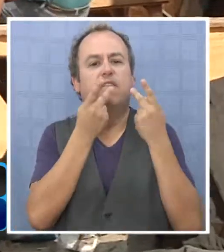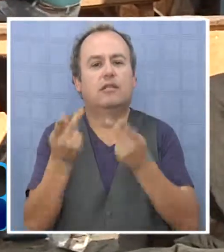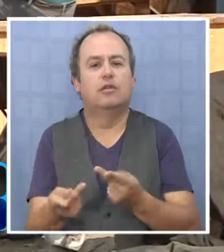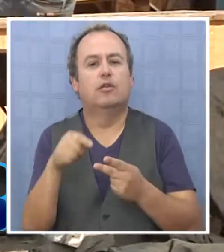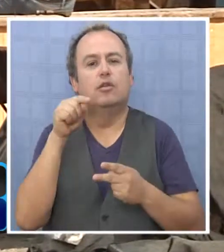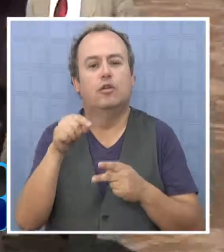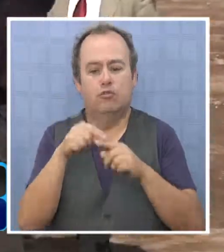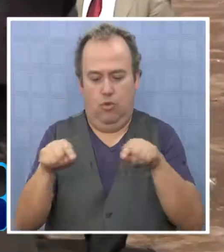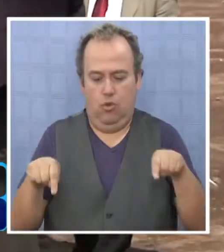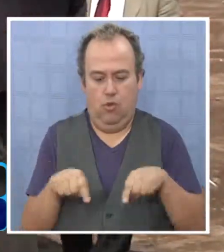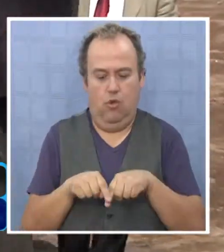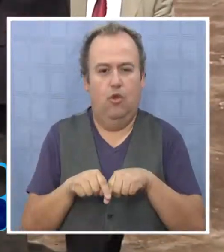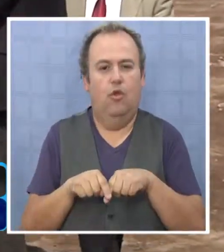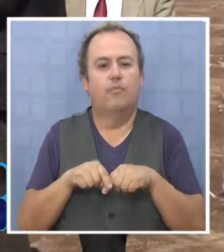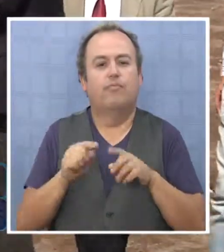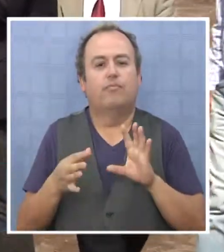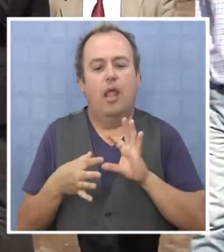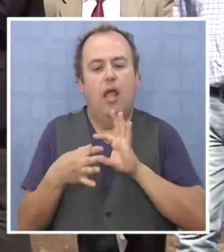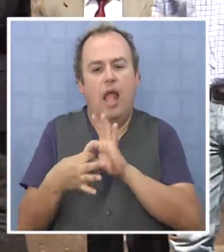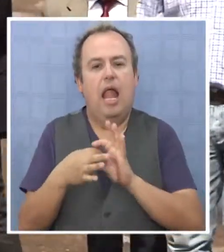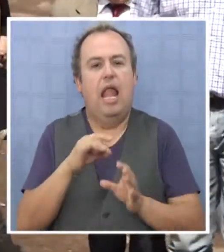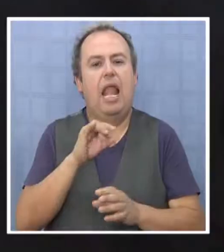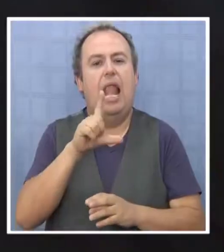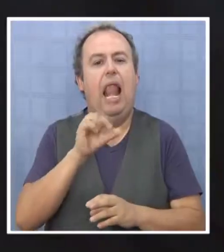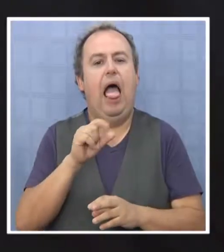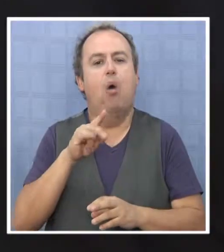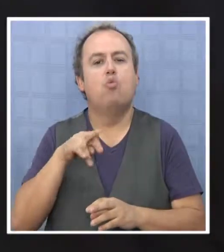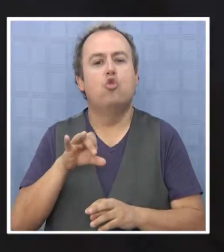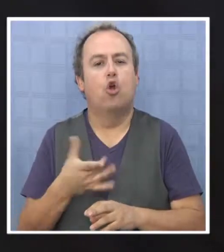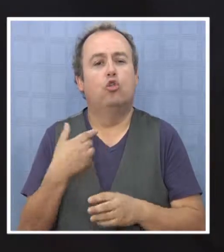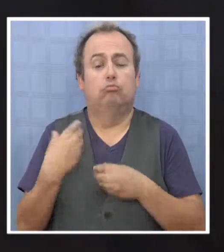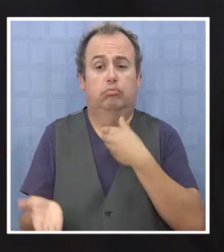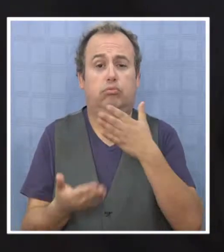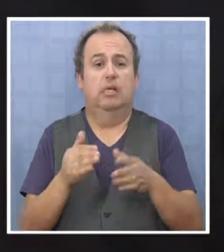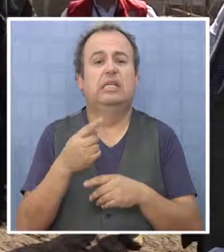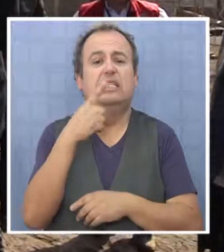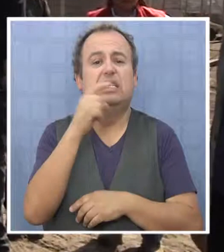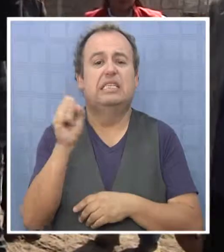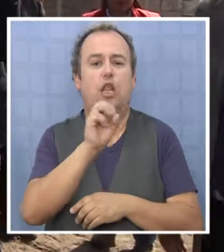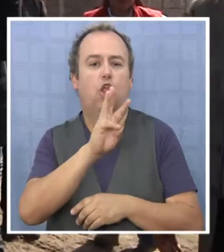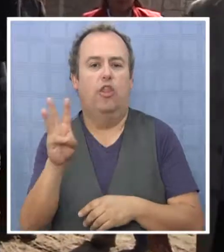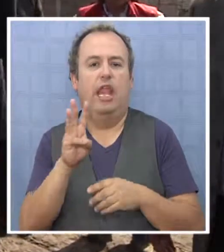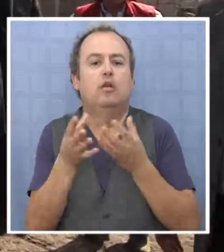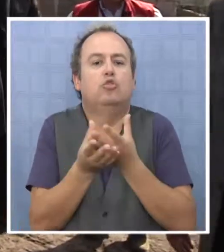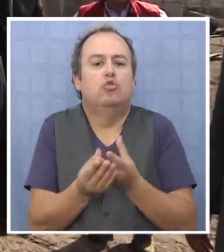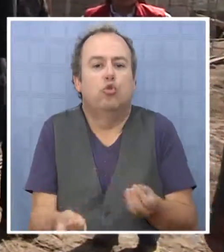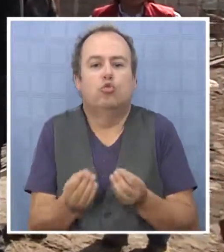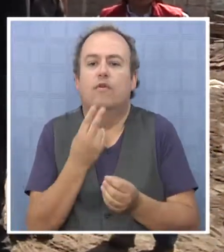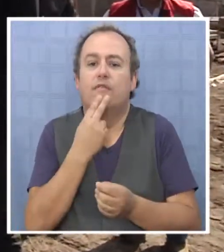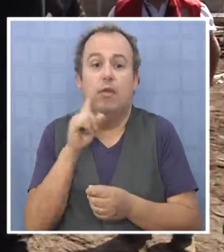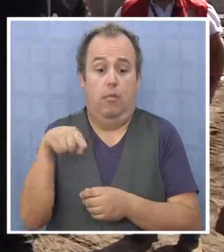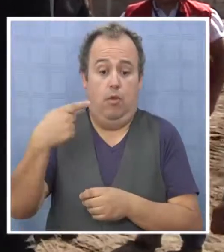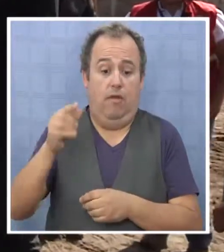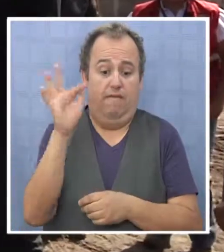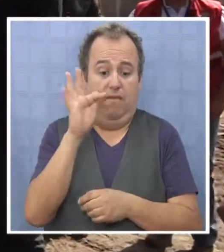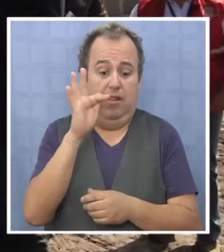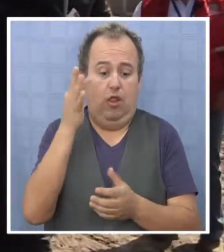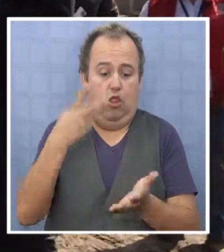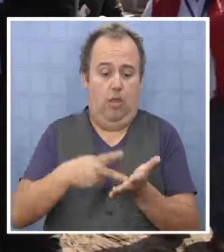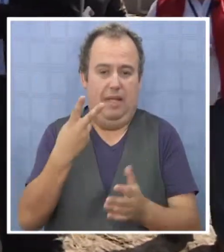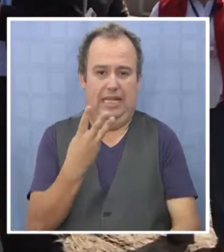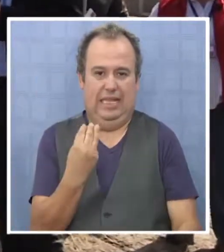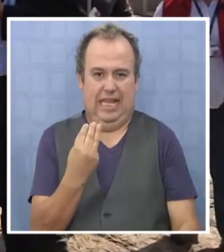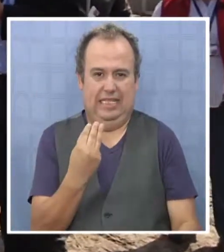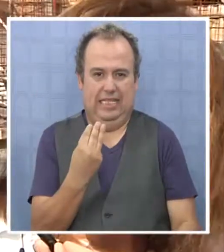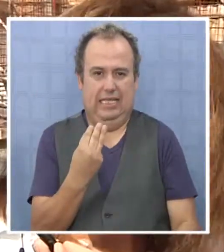curso de una visita al condominio habitacional la unión donde se entregarán 103 soluciones habitacionales definitivas en febrero del